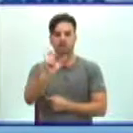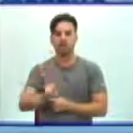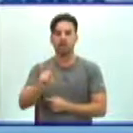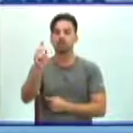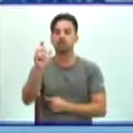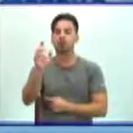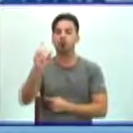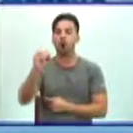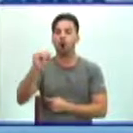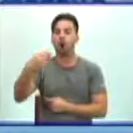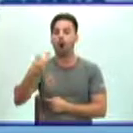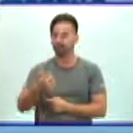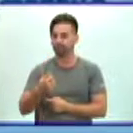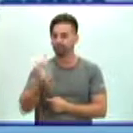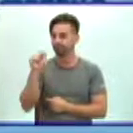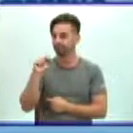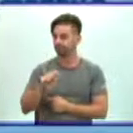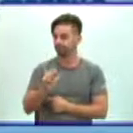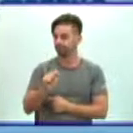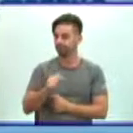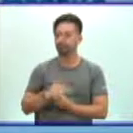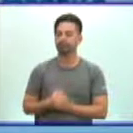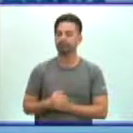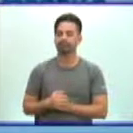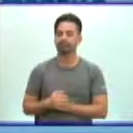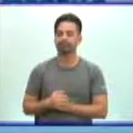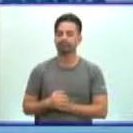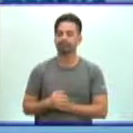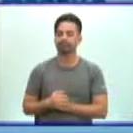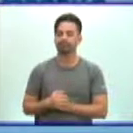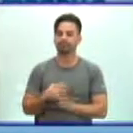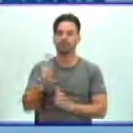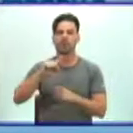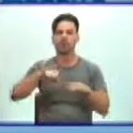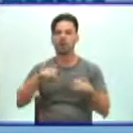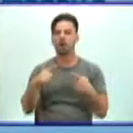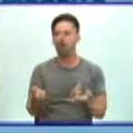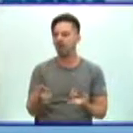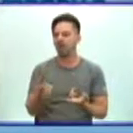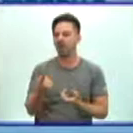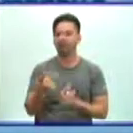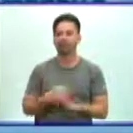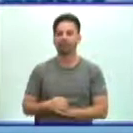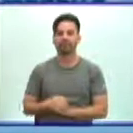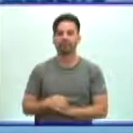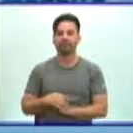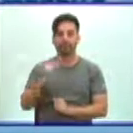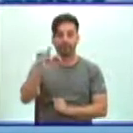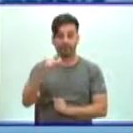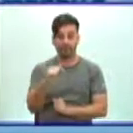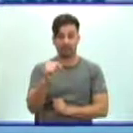los principales sistemas fluviales de nuestro país. ¿Saben por qué? Porque estos vientos alisios descargan su